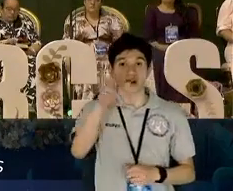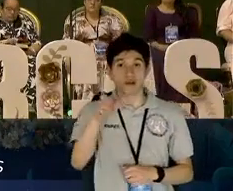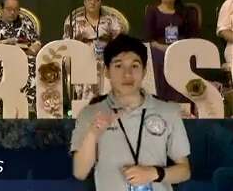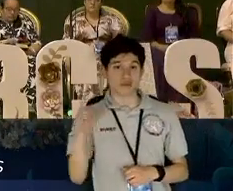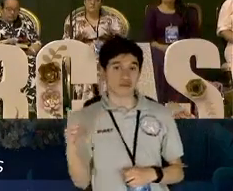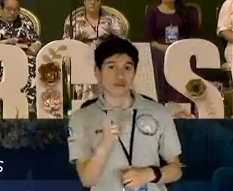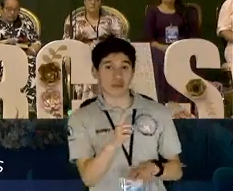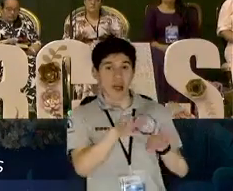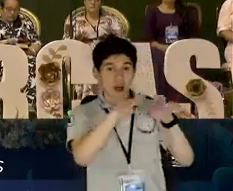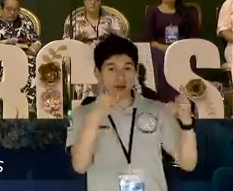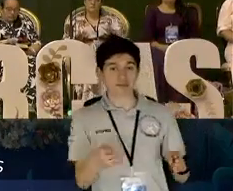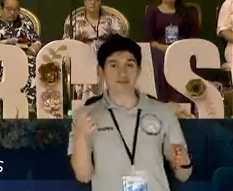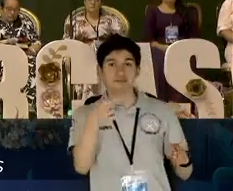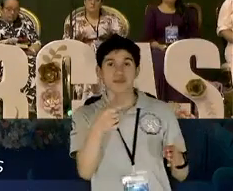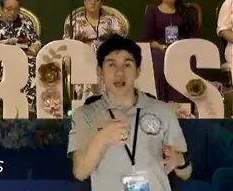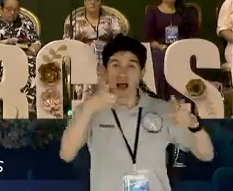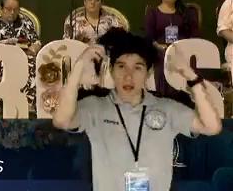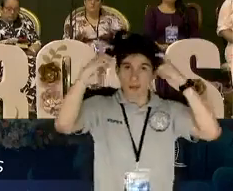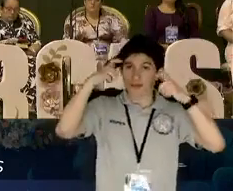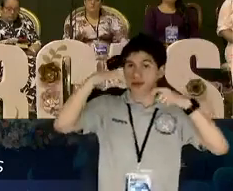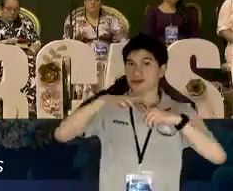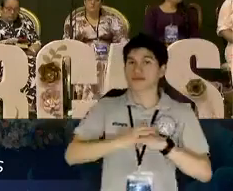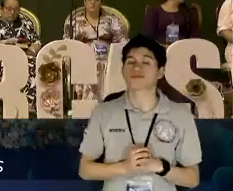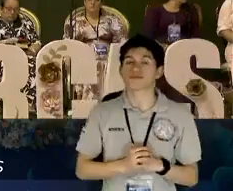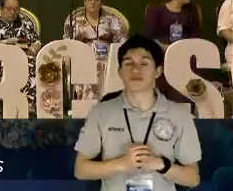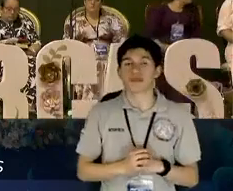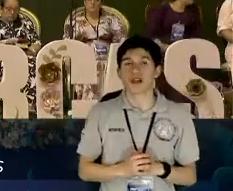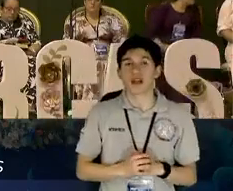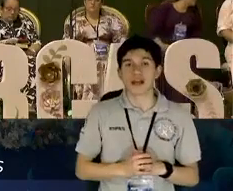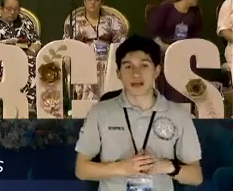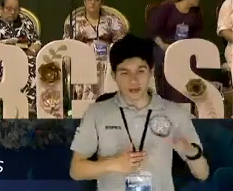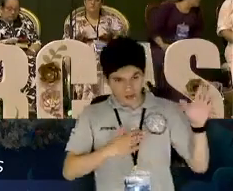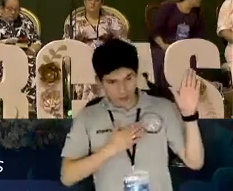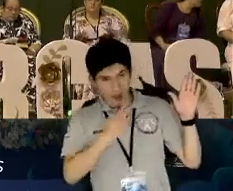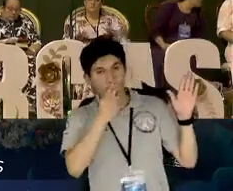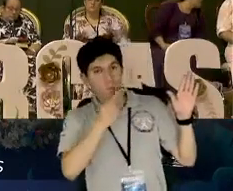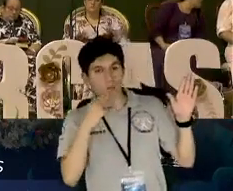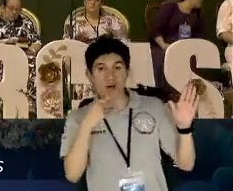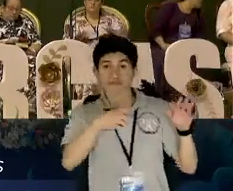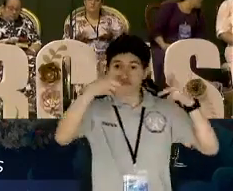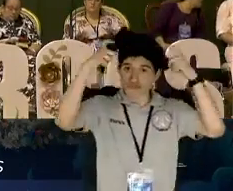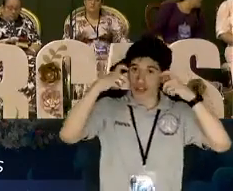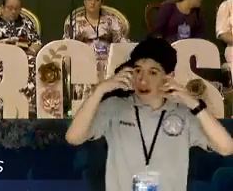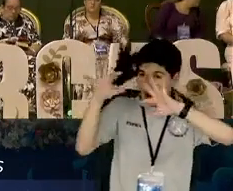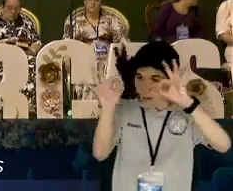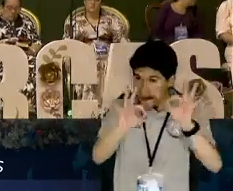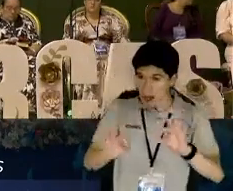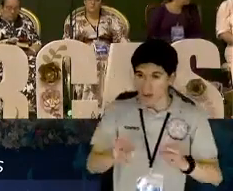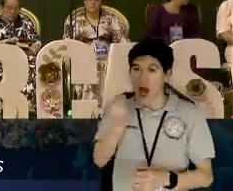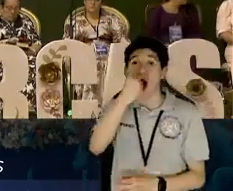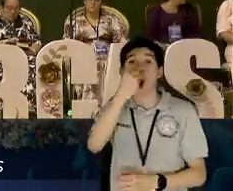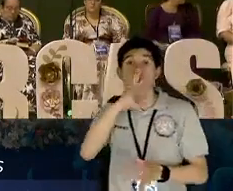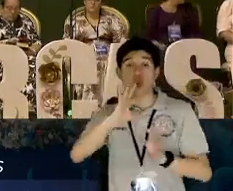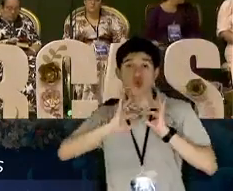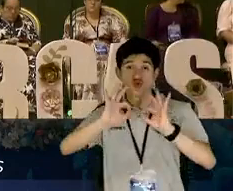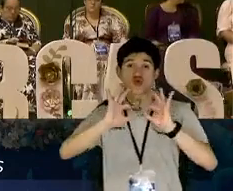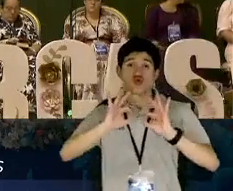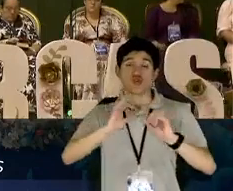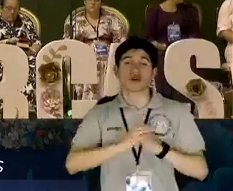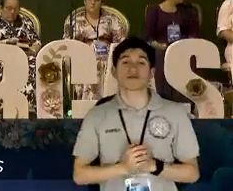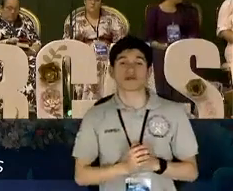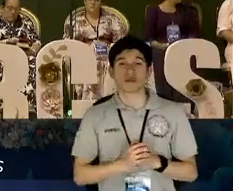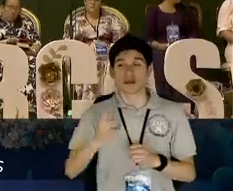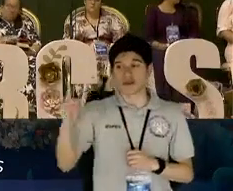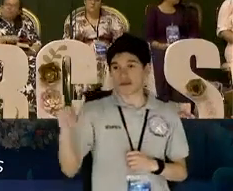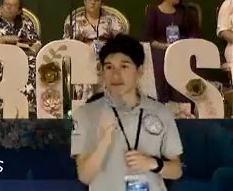pacto, entonces el rey preparaba un banquete. Y cuando allí llegaba el invitado, el anfitrión, entonces lo primero que